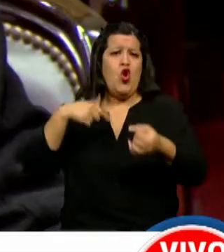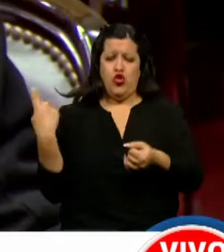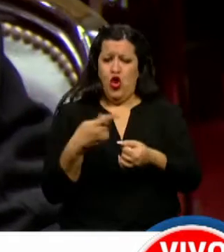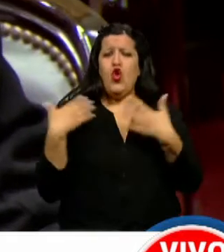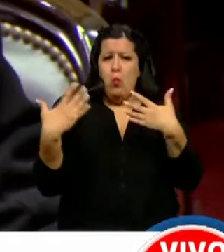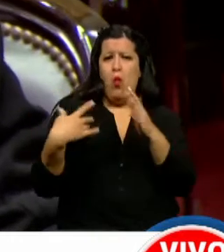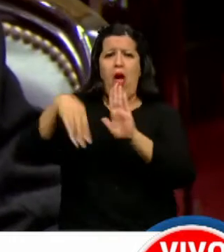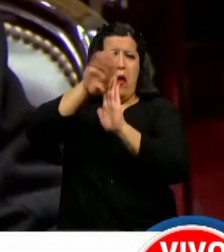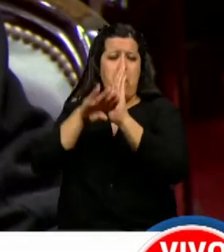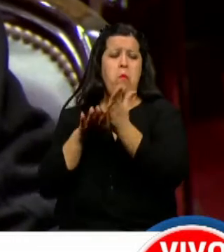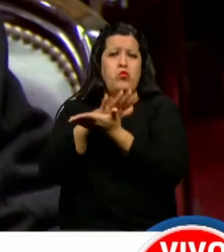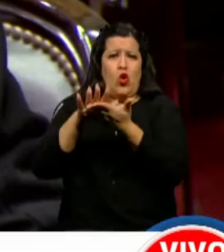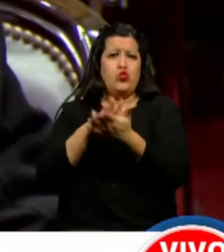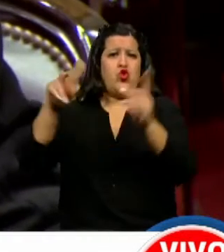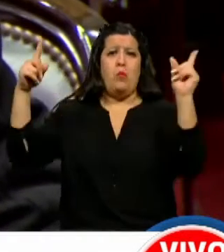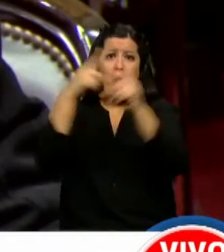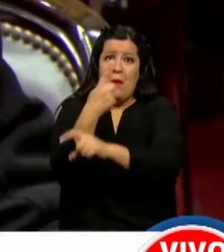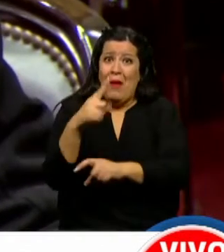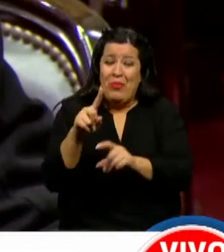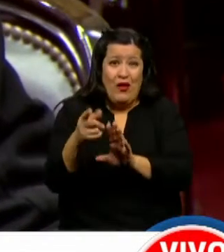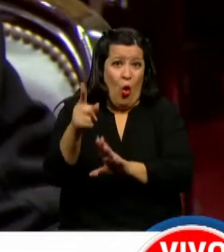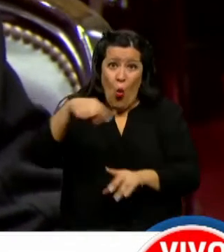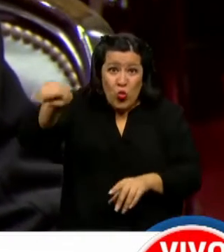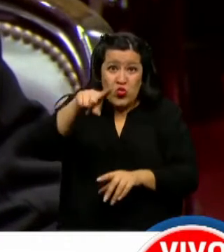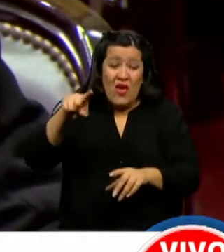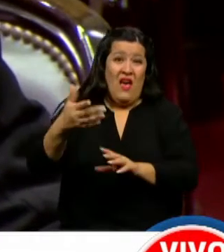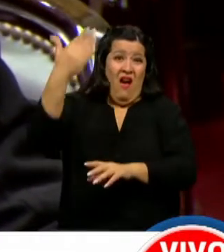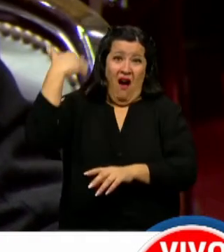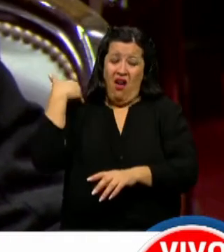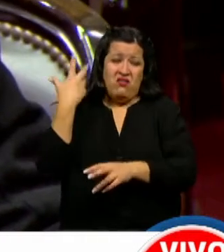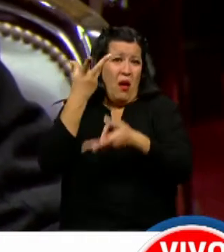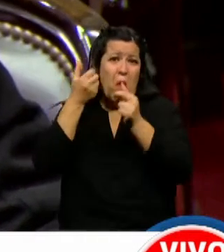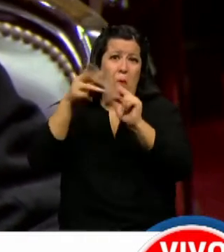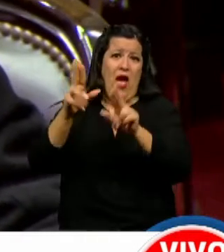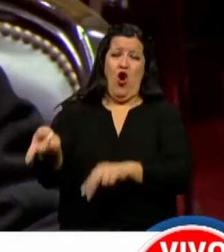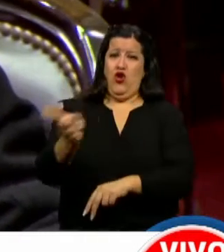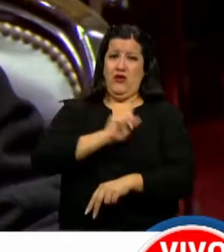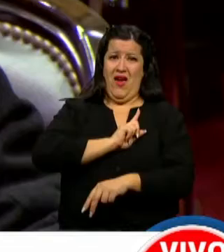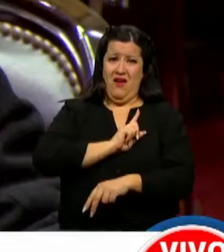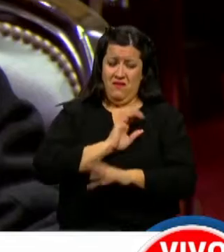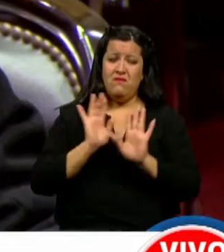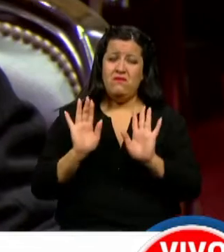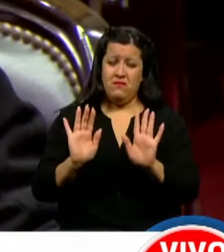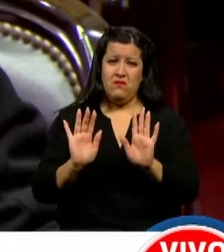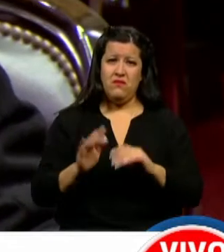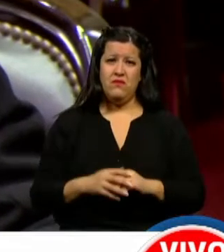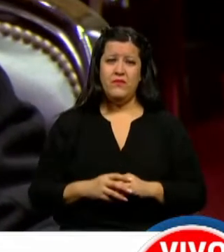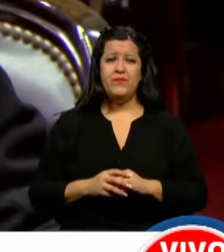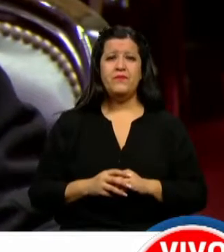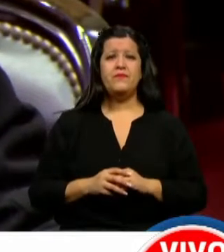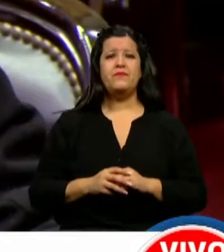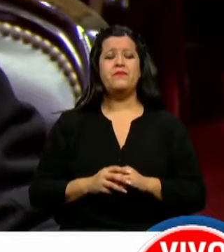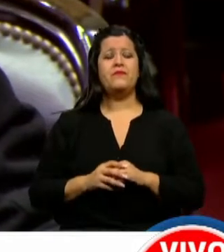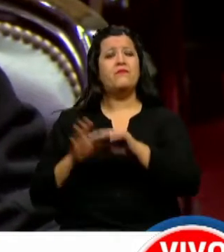problemas, han sido absolutamente peores en la historia reciente de la democracia argentina. Por